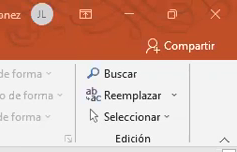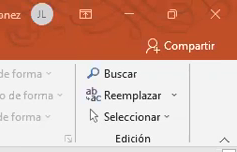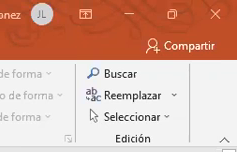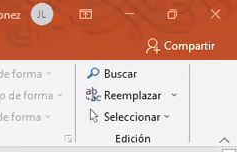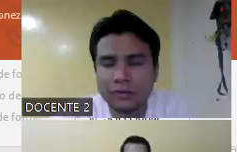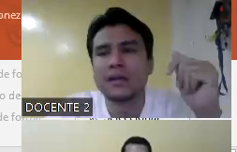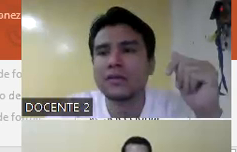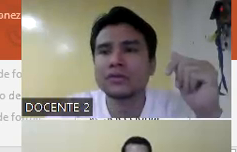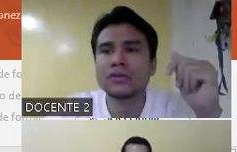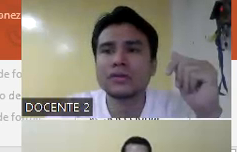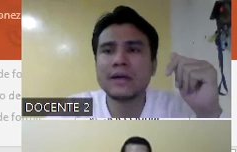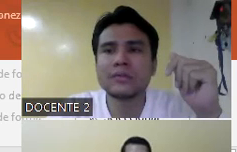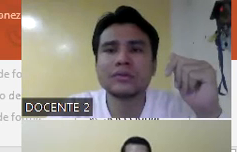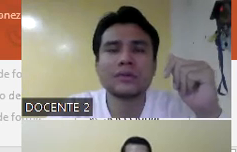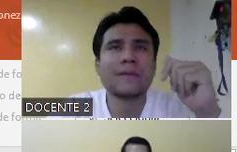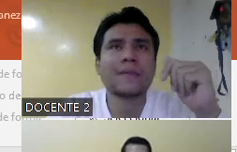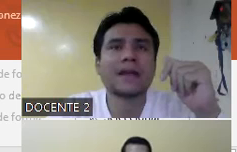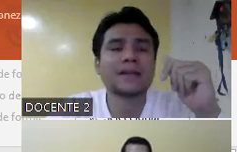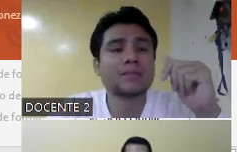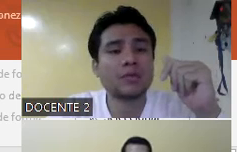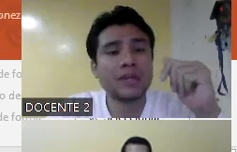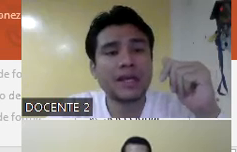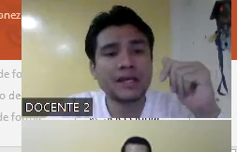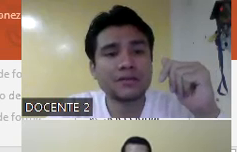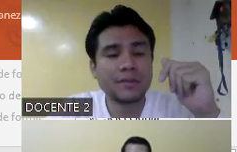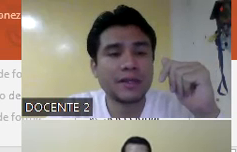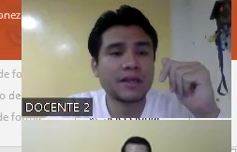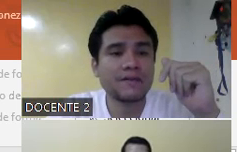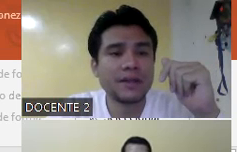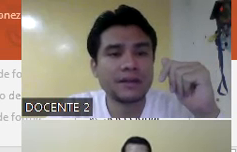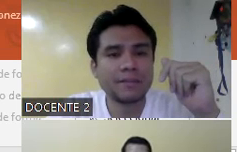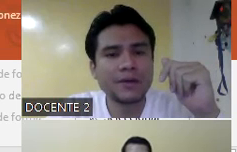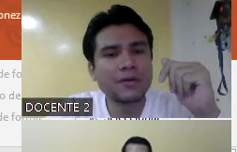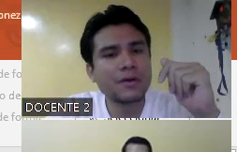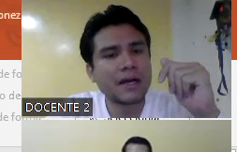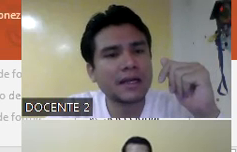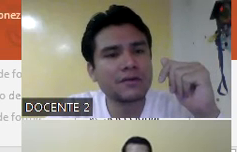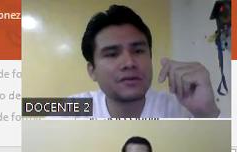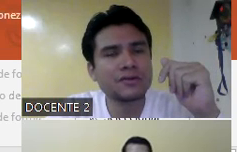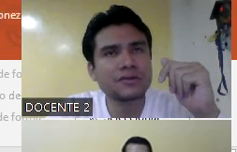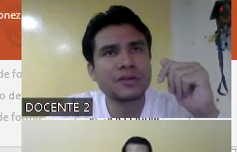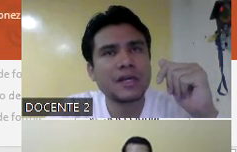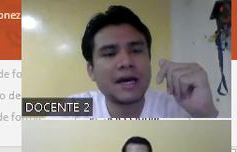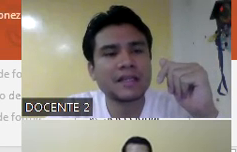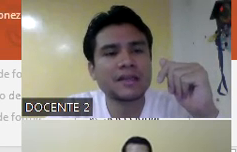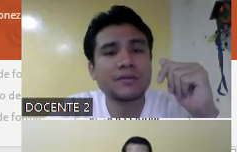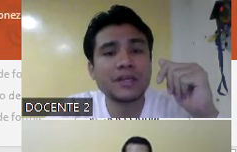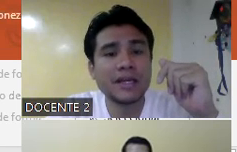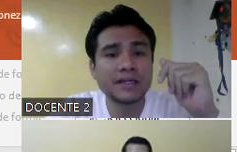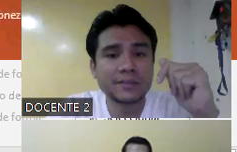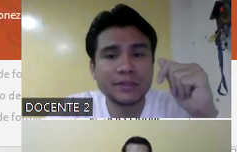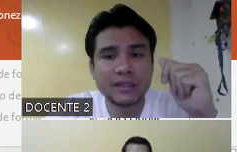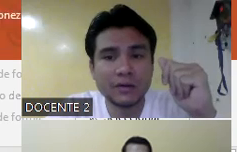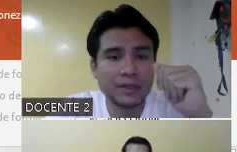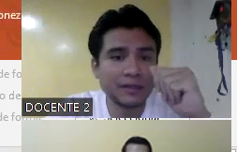persona. Nosotros vamos a responder a eso de manera diferente. Pero, ¿a qué nos atribuye